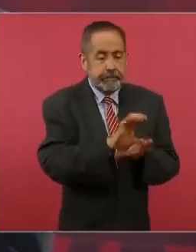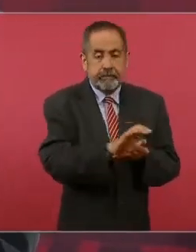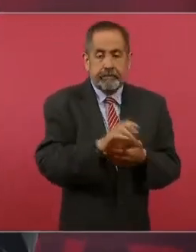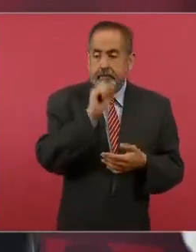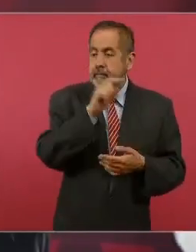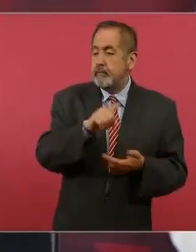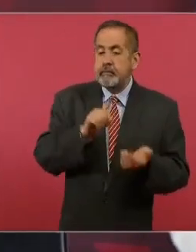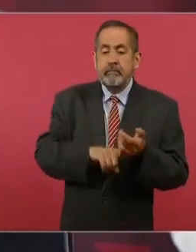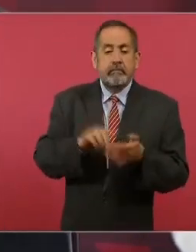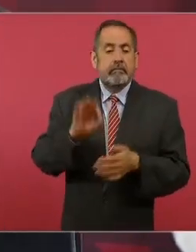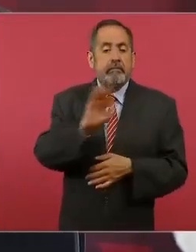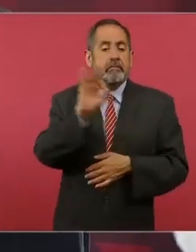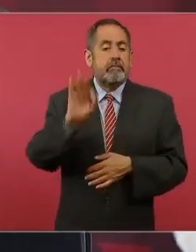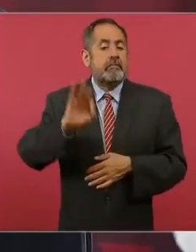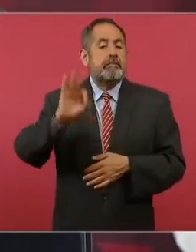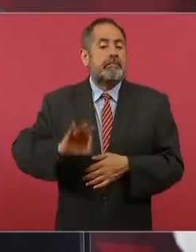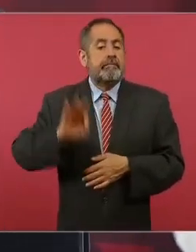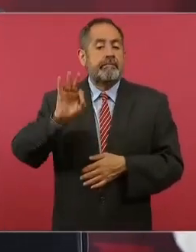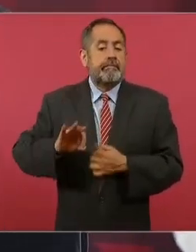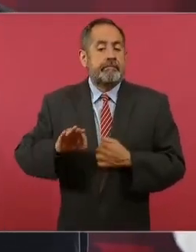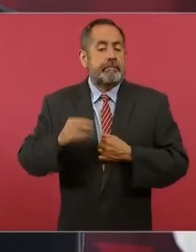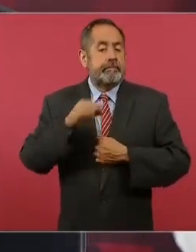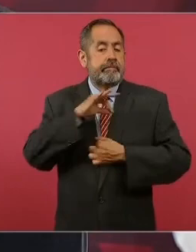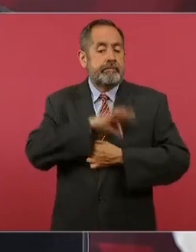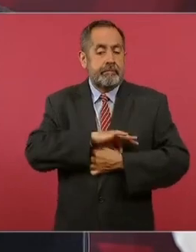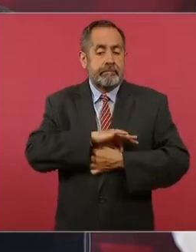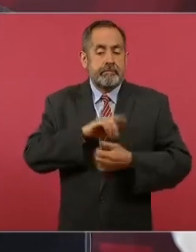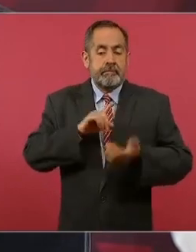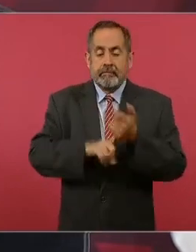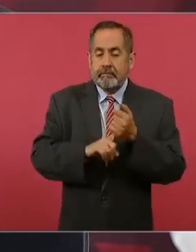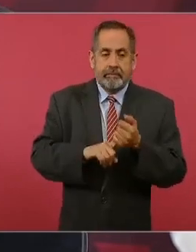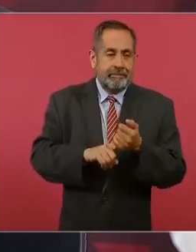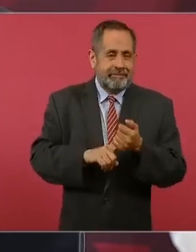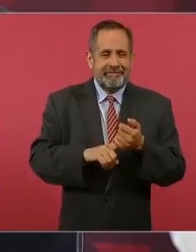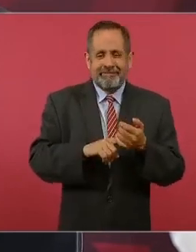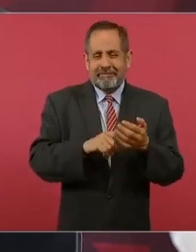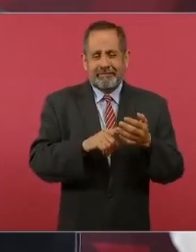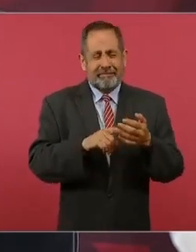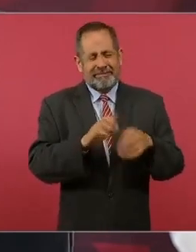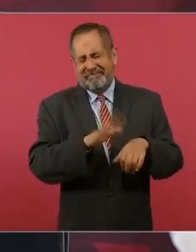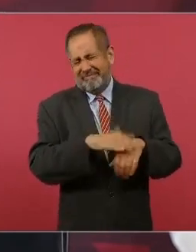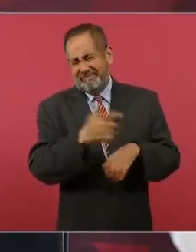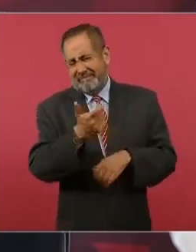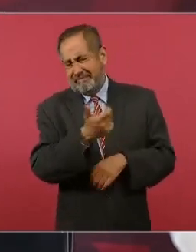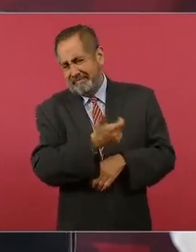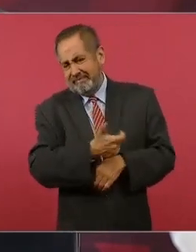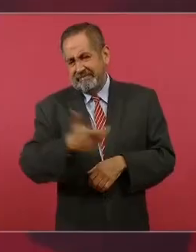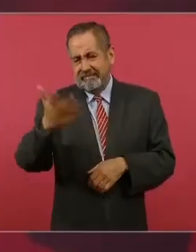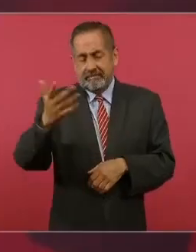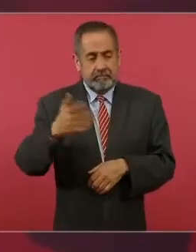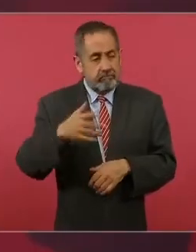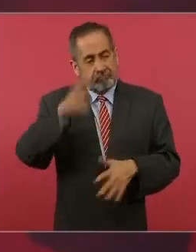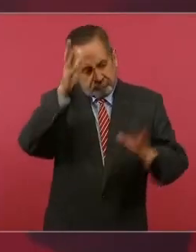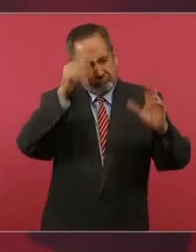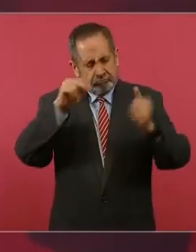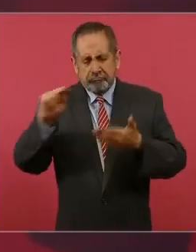en los intereses, las tasas de interés elevadísimas que se